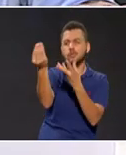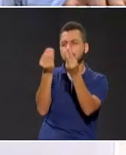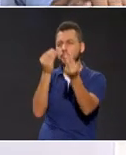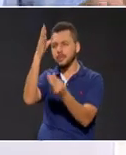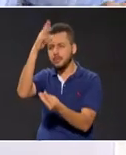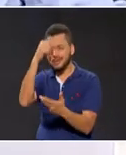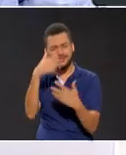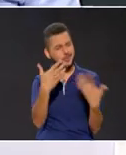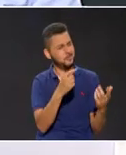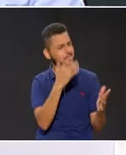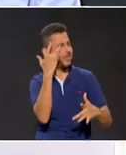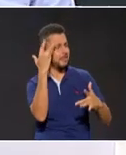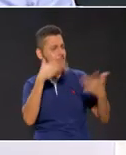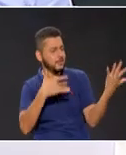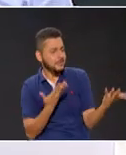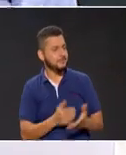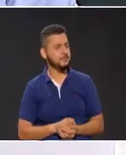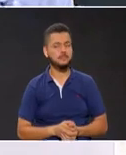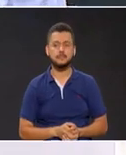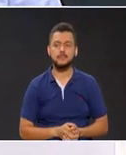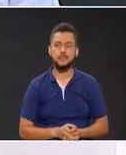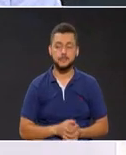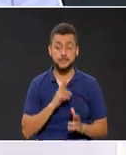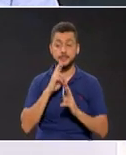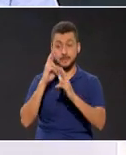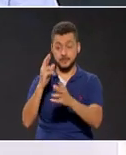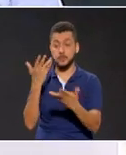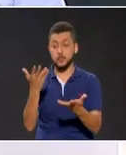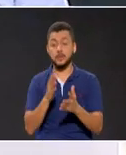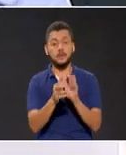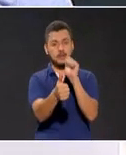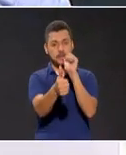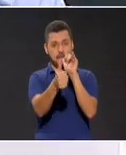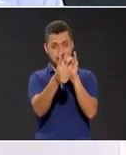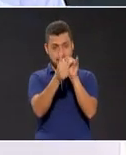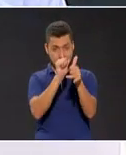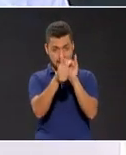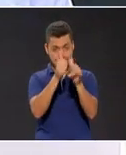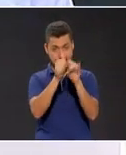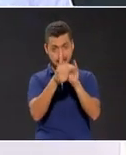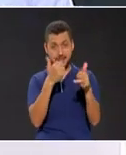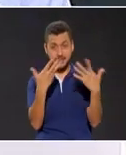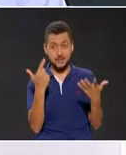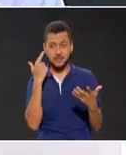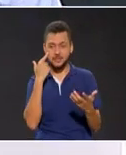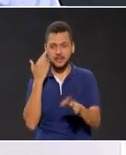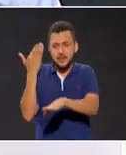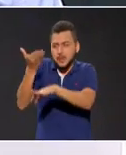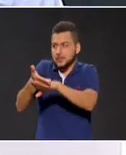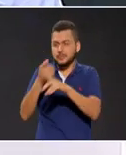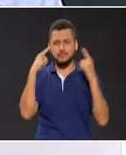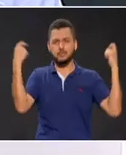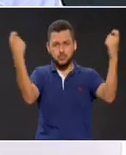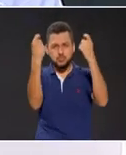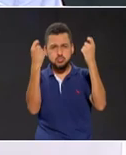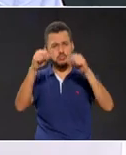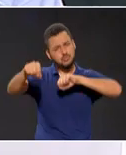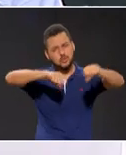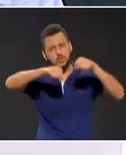deporte. Lo hicimos en el INDER conjuntamente en la Alcaldía de Federico, donde le apostamos a una oferta muy grande en diferentes